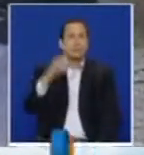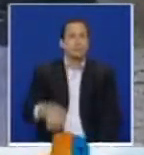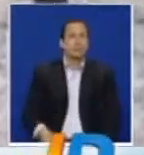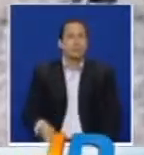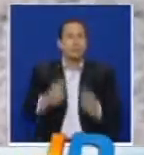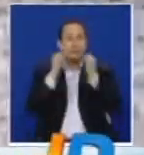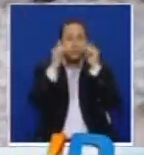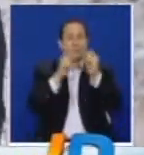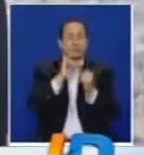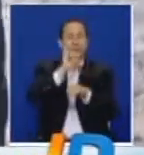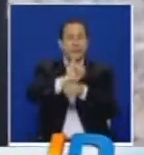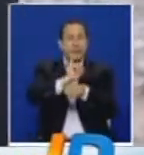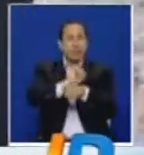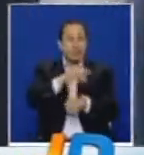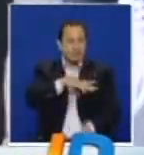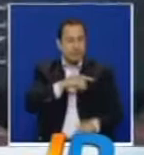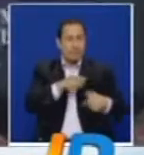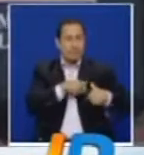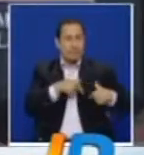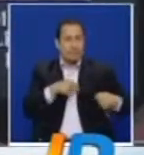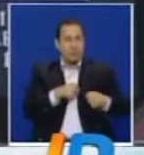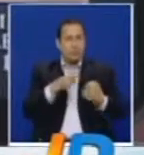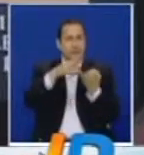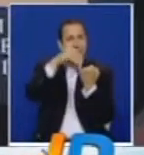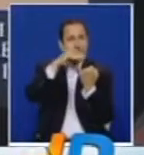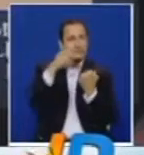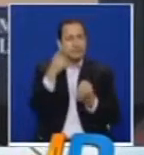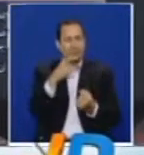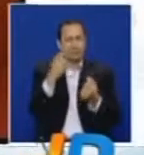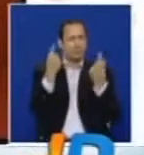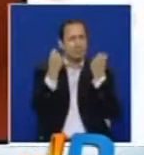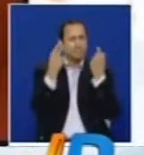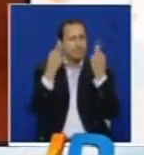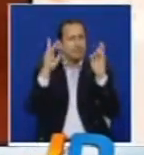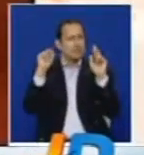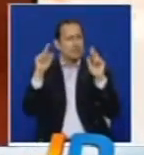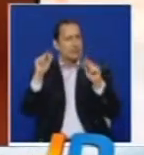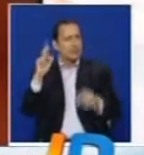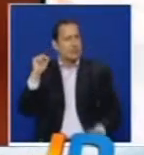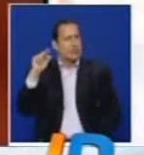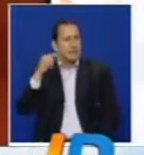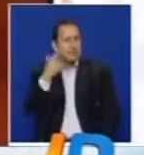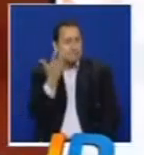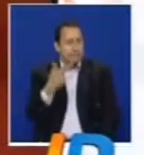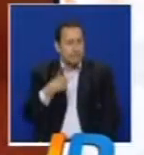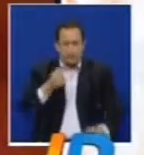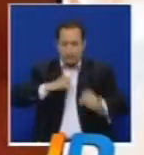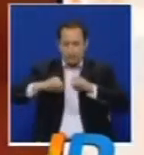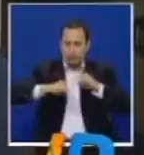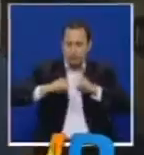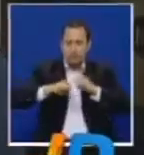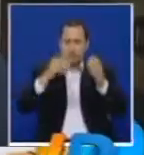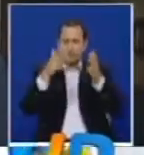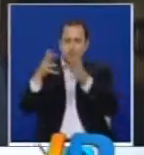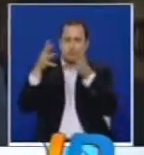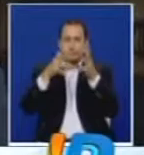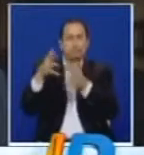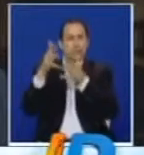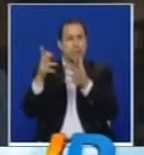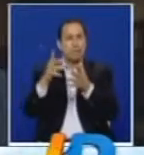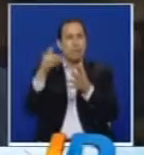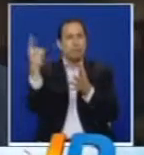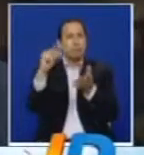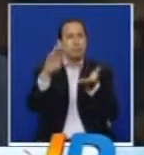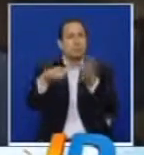mormona lamentaron lo sucedido. Ellos no se explican cómo su compañero murió cuando se dedicaba a una labor de evangelización. Fue difícil